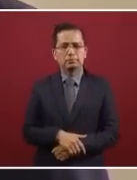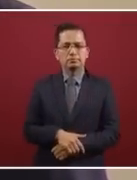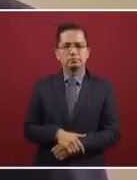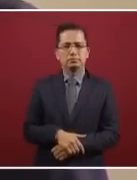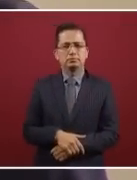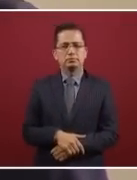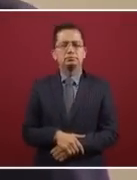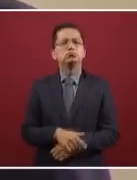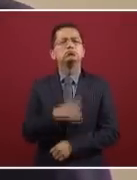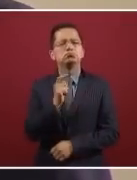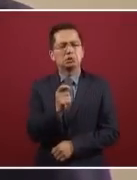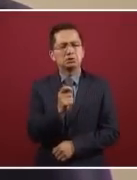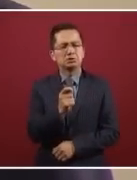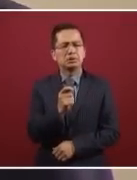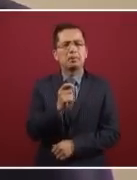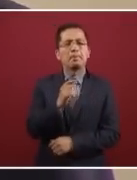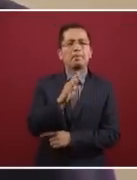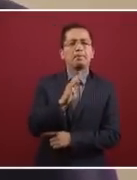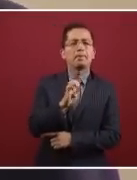unas becas